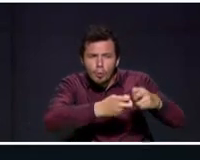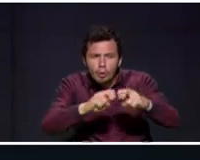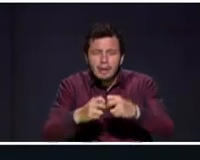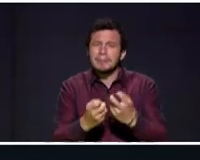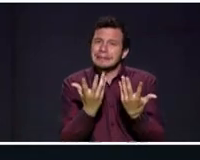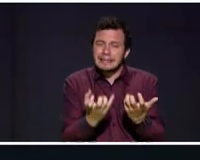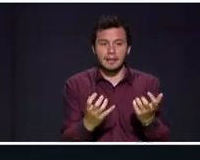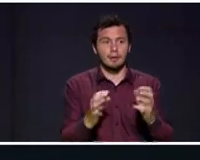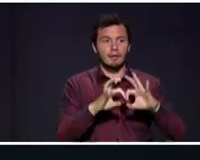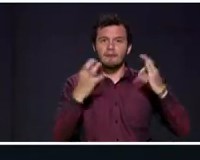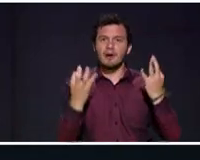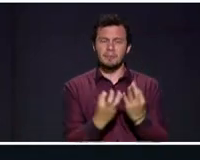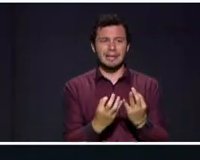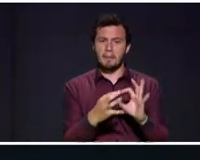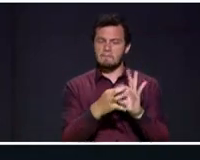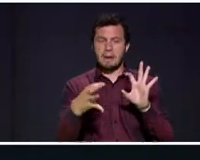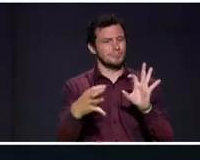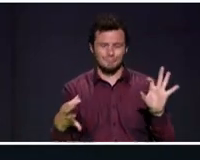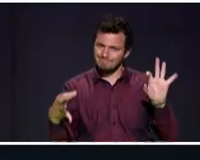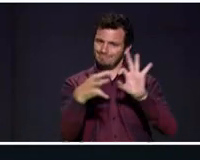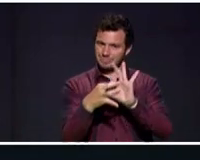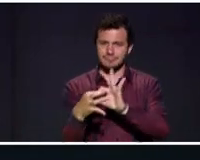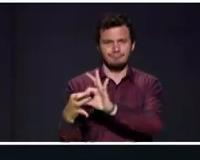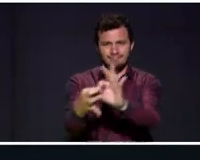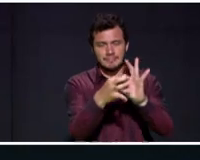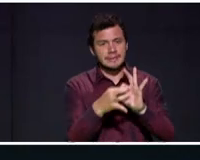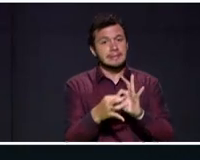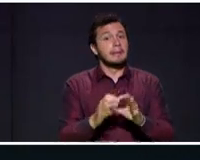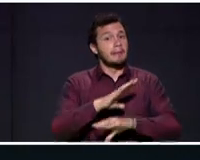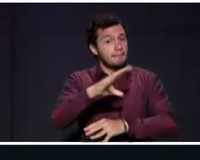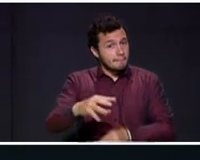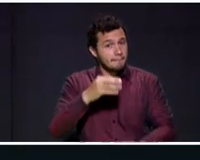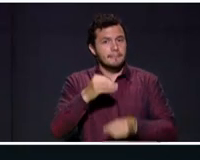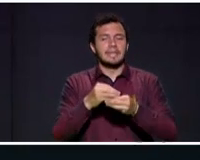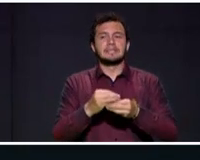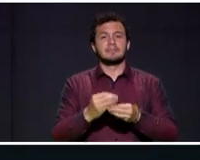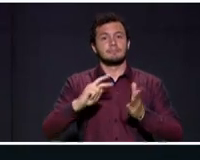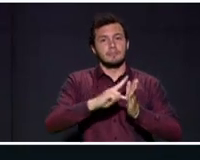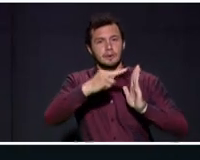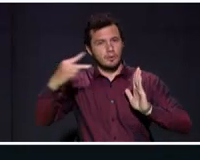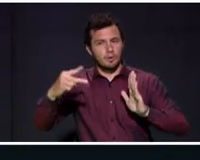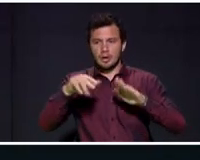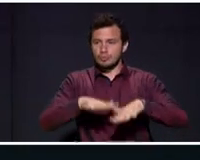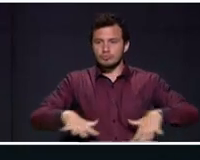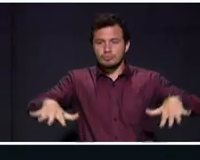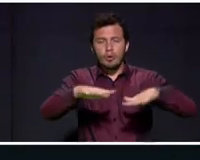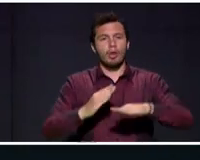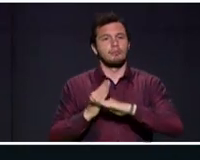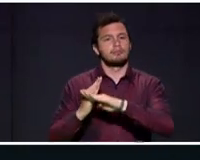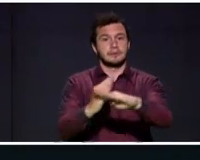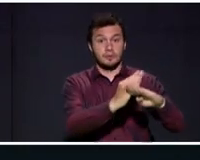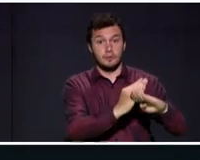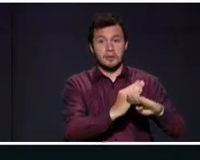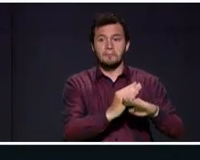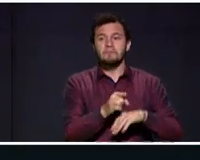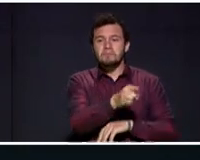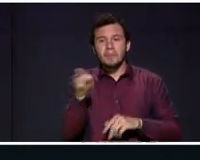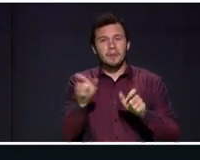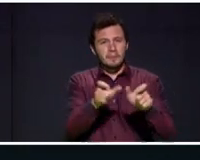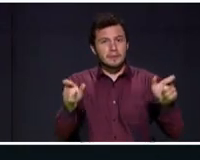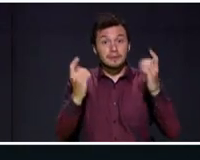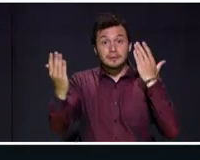por supuesto haremos un apoyo vehemente en la tecnología a todo el sector de seguridad a nuestros campesinos un